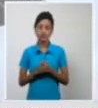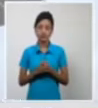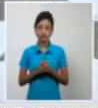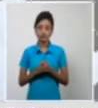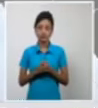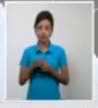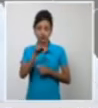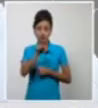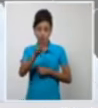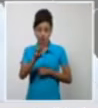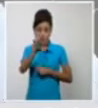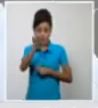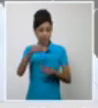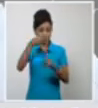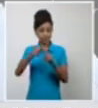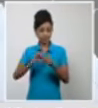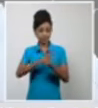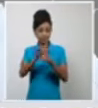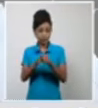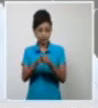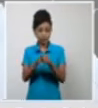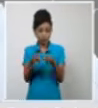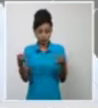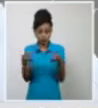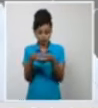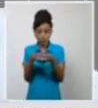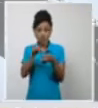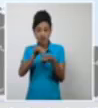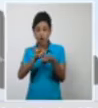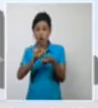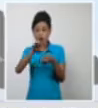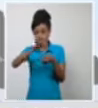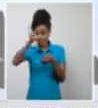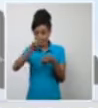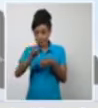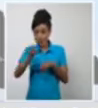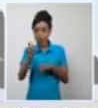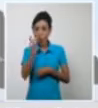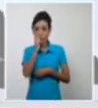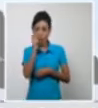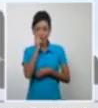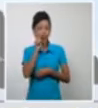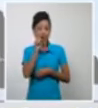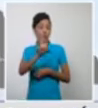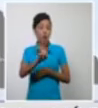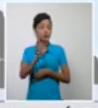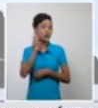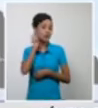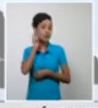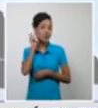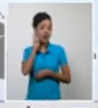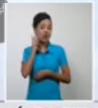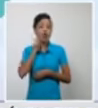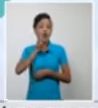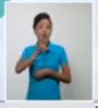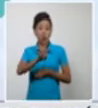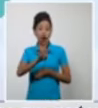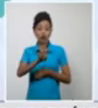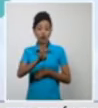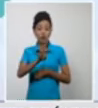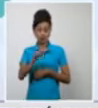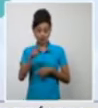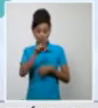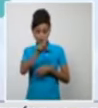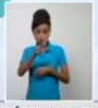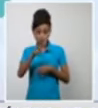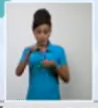casos diagnosticados, 8 fueron del sexo masculino, 4 del sexo femenino y 4 de los 12 casos positivos